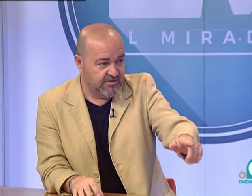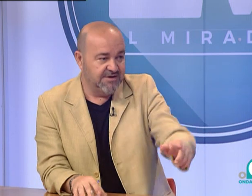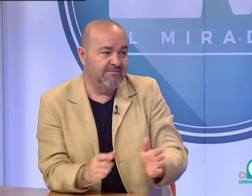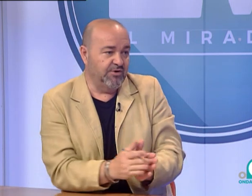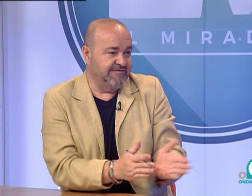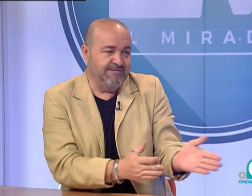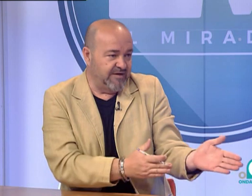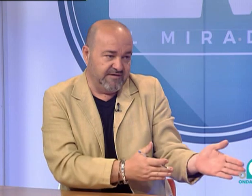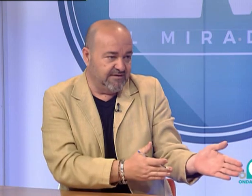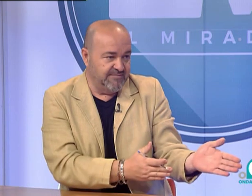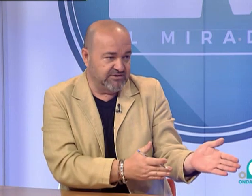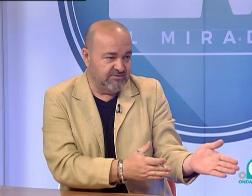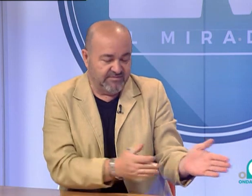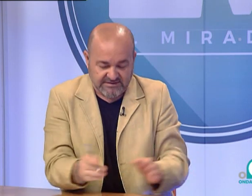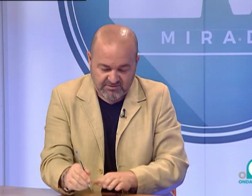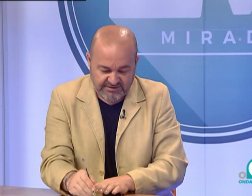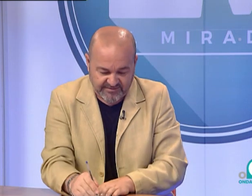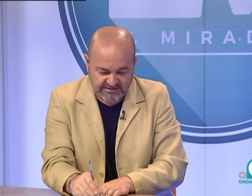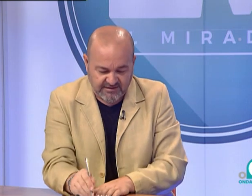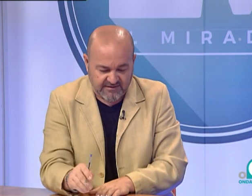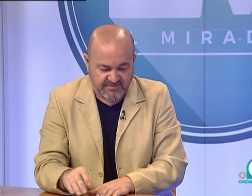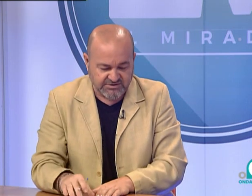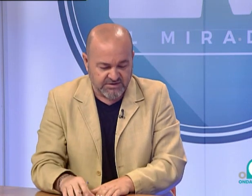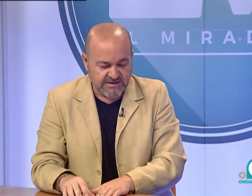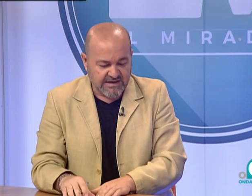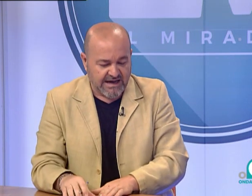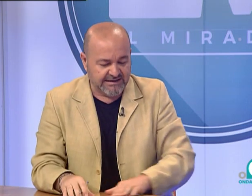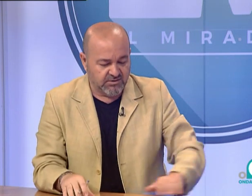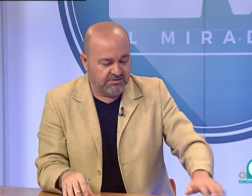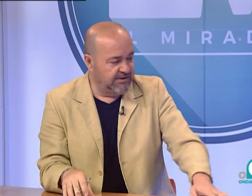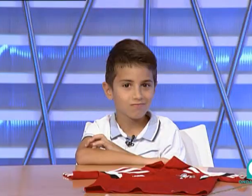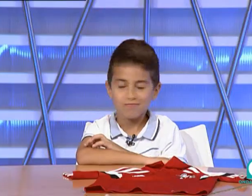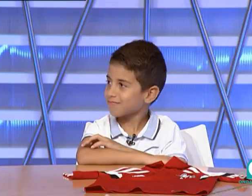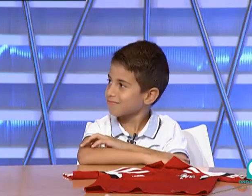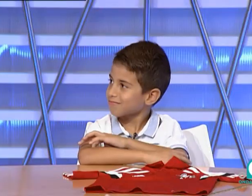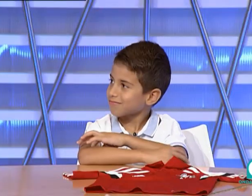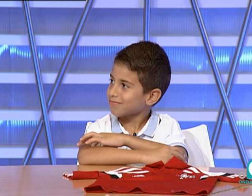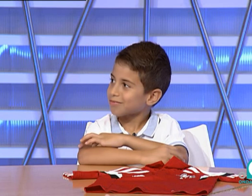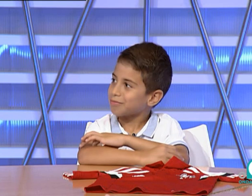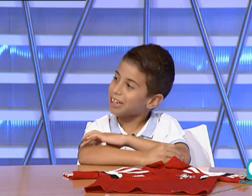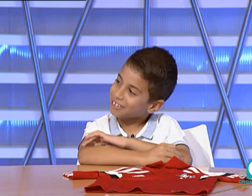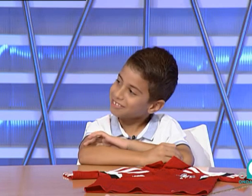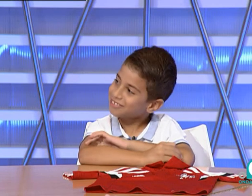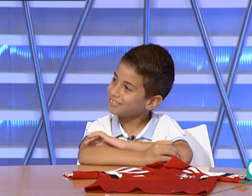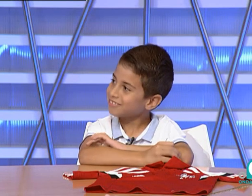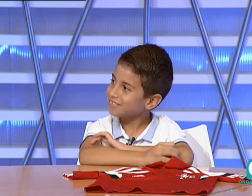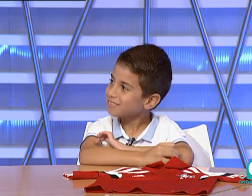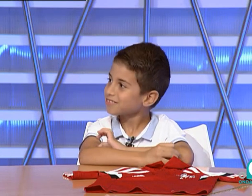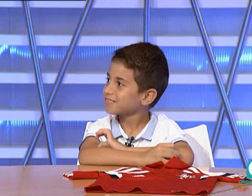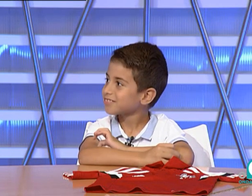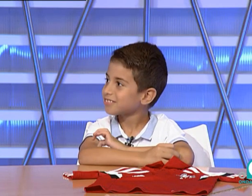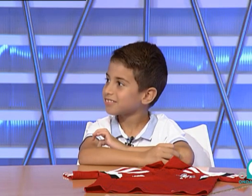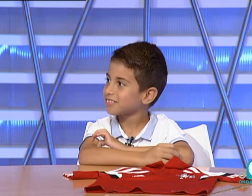ahora de ellos. Sí, sí. Porque está impaciente el próximo invitado, lógicamente hay que dar paso a Leo. Leo Núñez, ¿qué tal estás? Bien. Bien, ¿no?